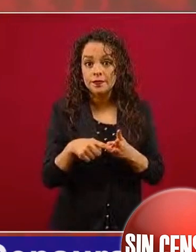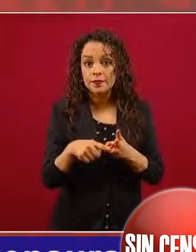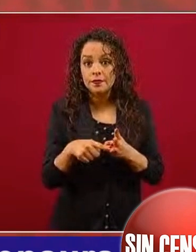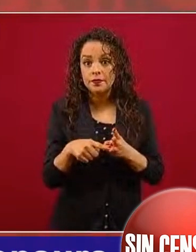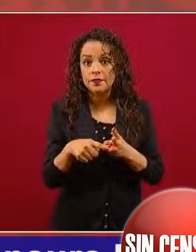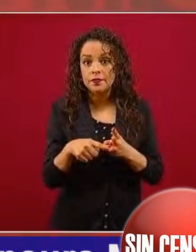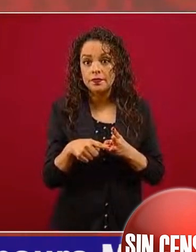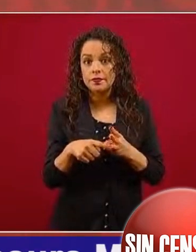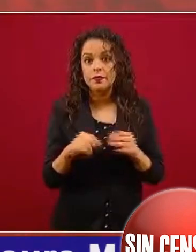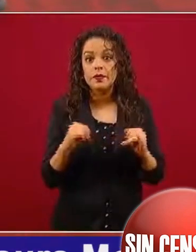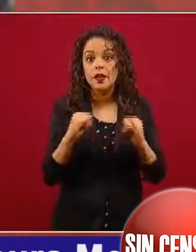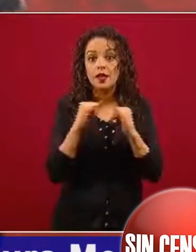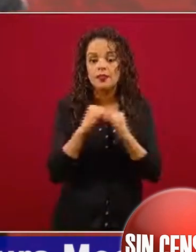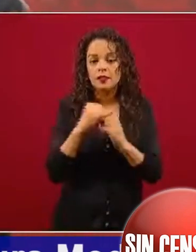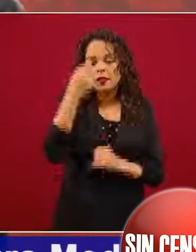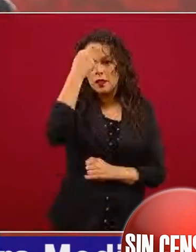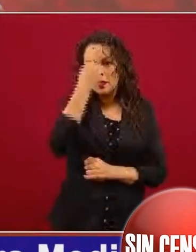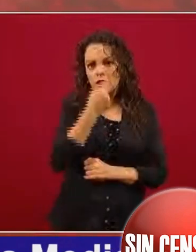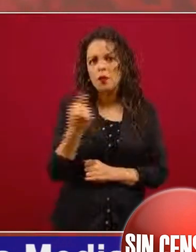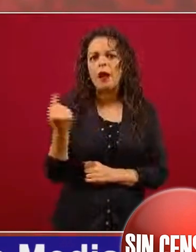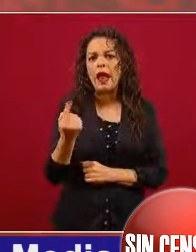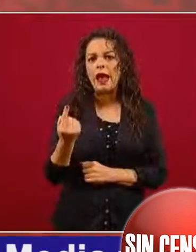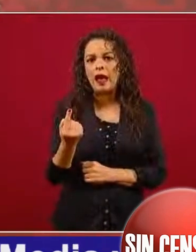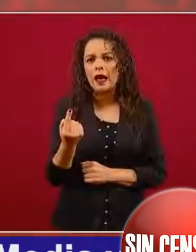instituto para